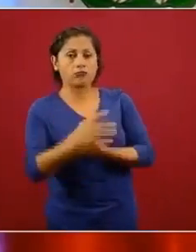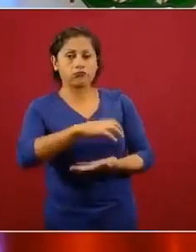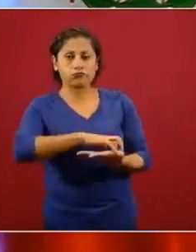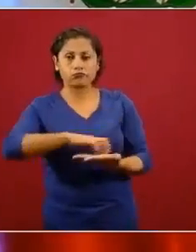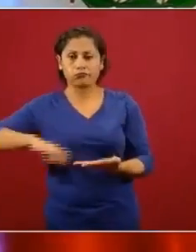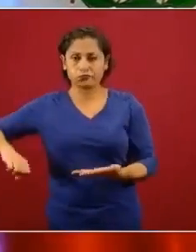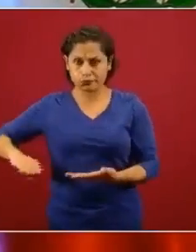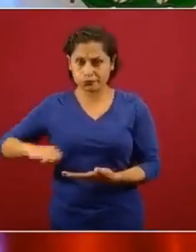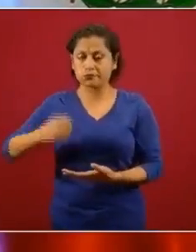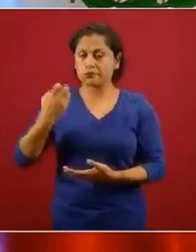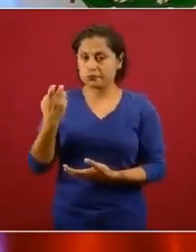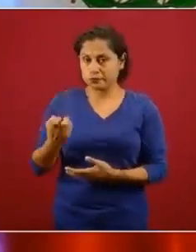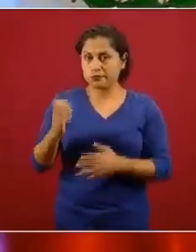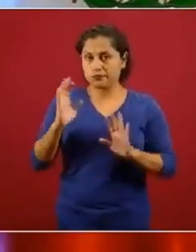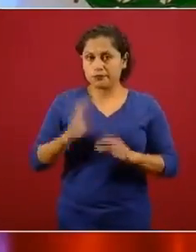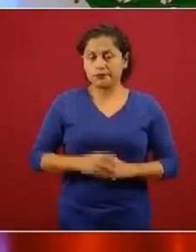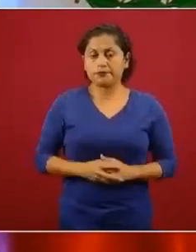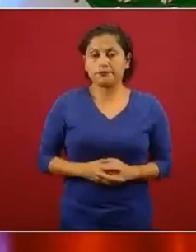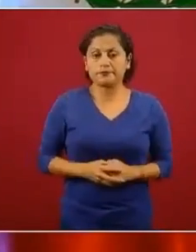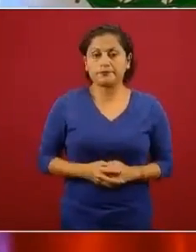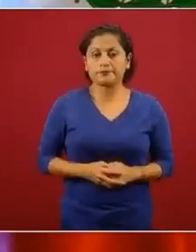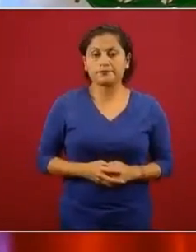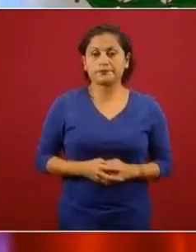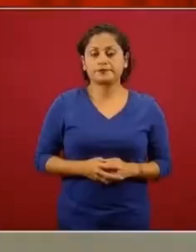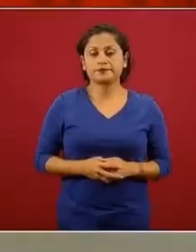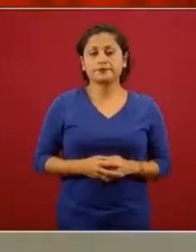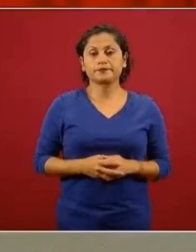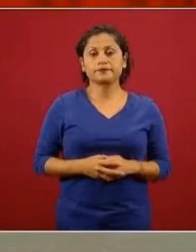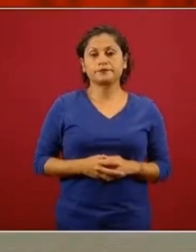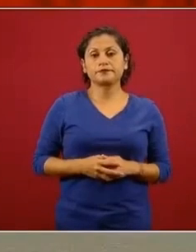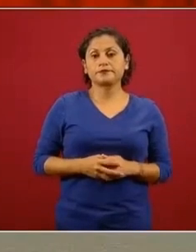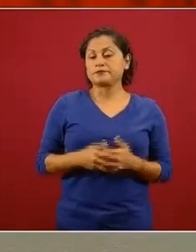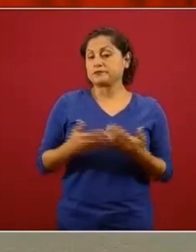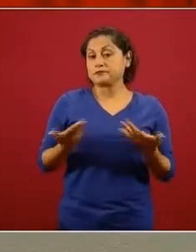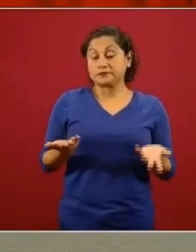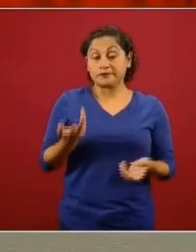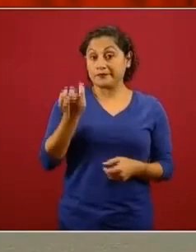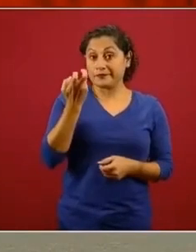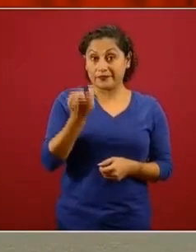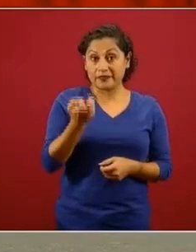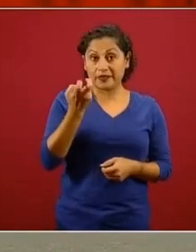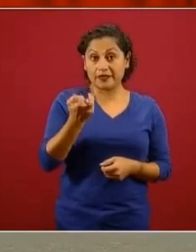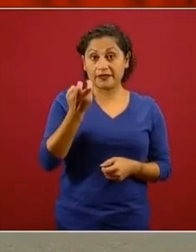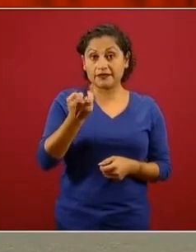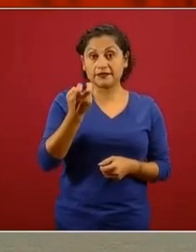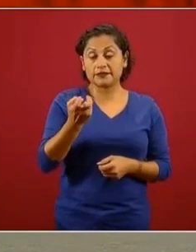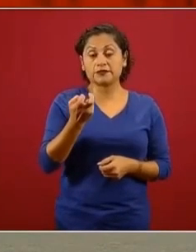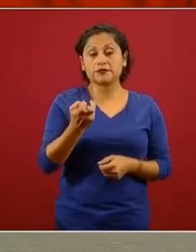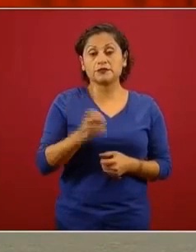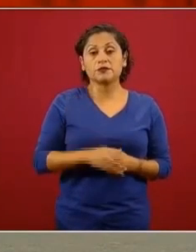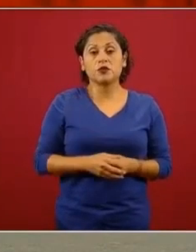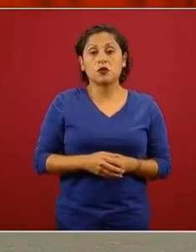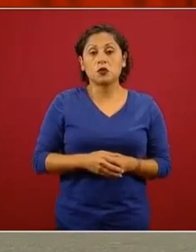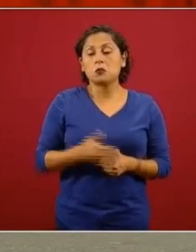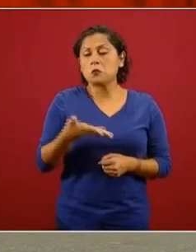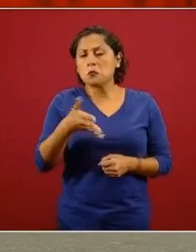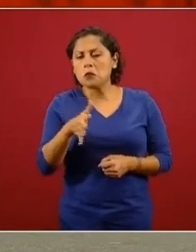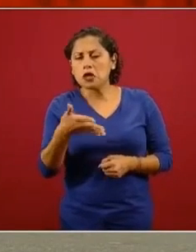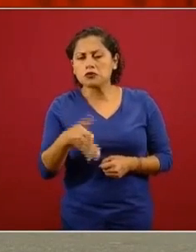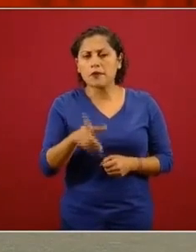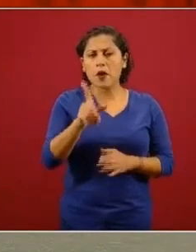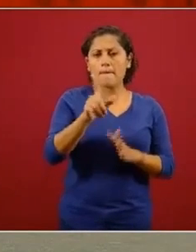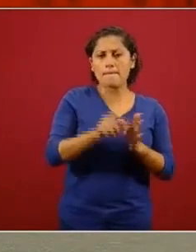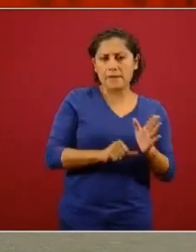retirado en forma automática por las instituciones bancarias. Ahora, esto regularmente se hace después del día 15 de cada